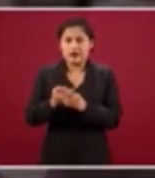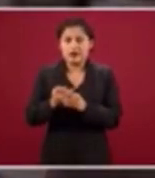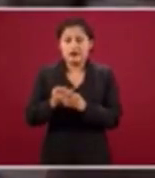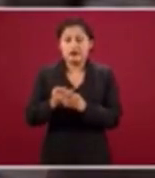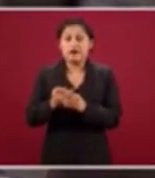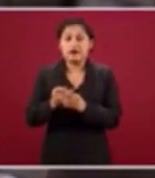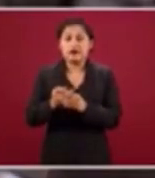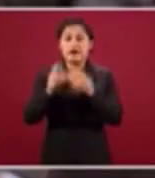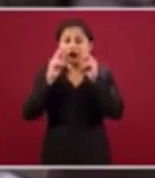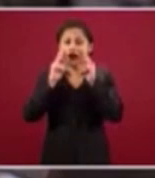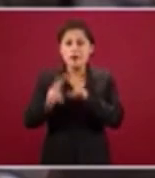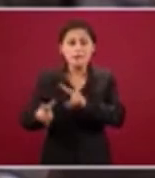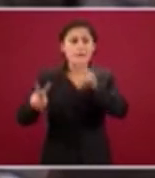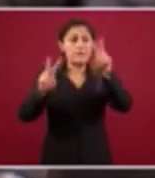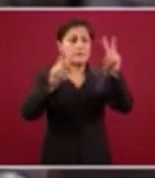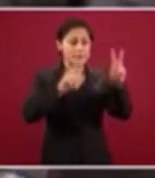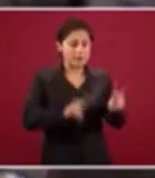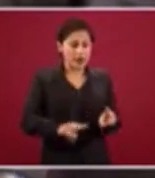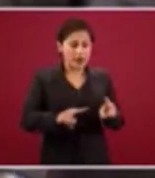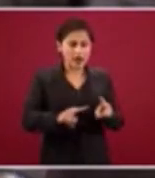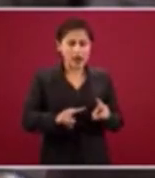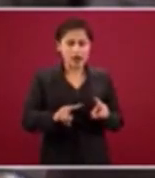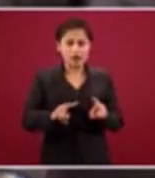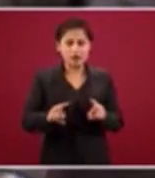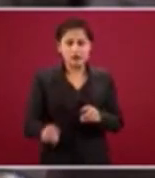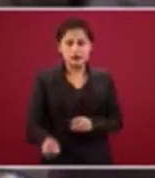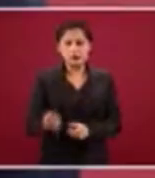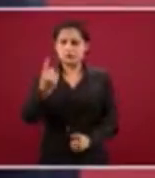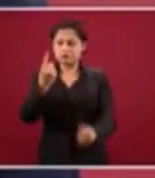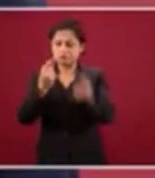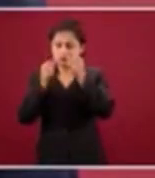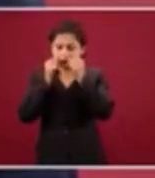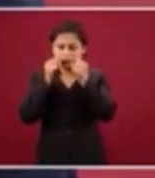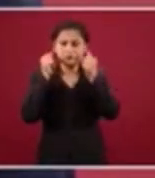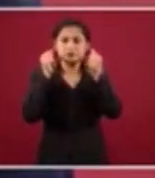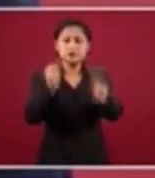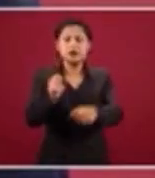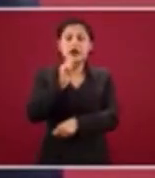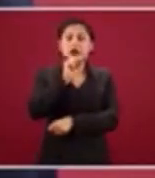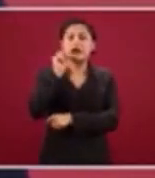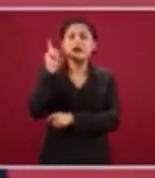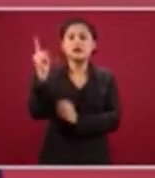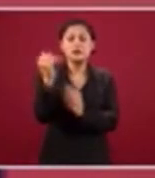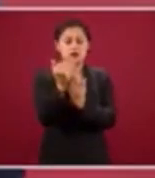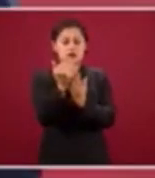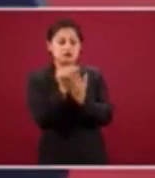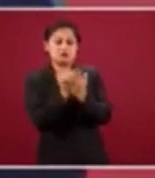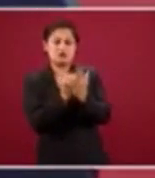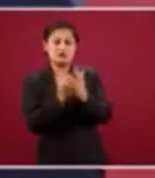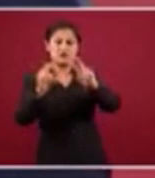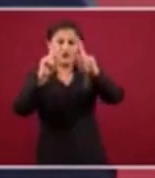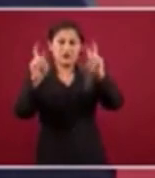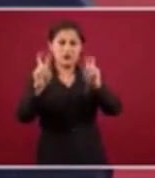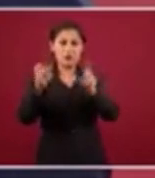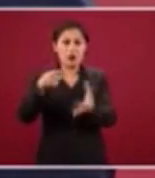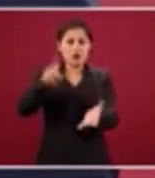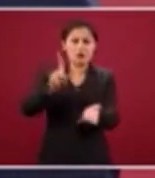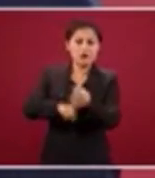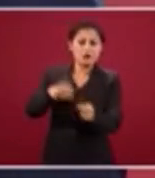visibilidad, de las políticas públicas, todo esto que